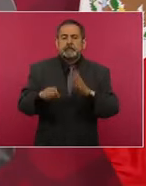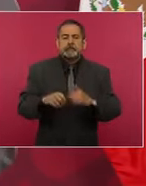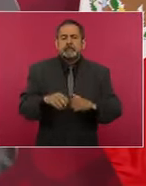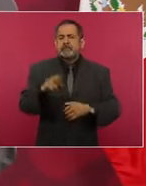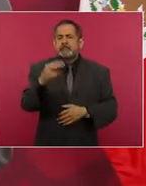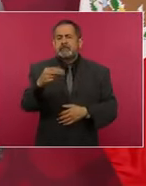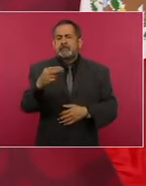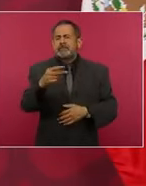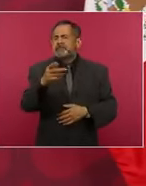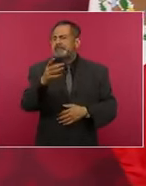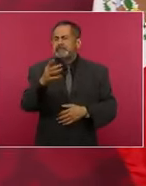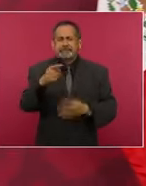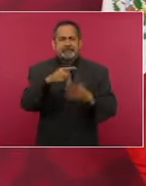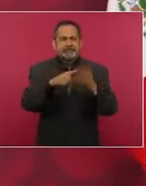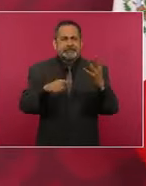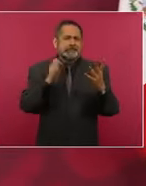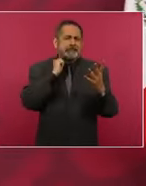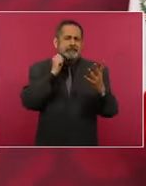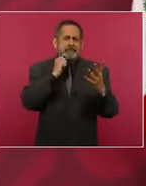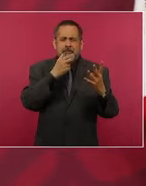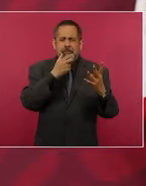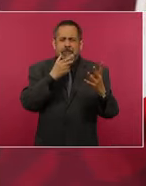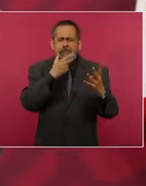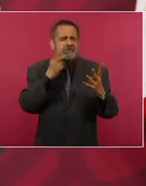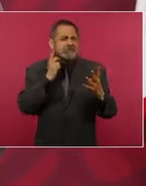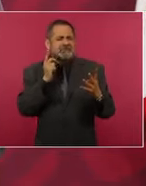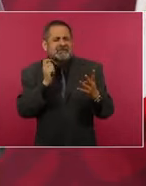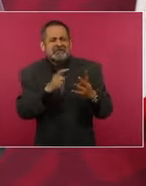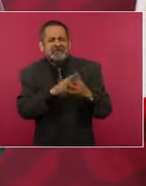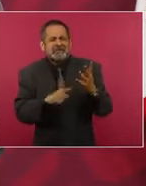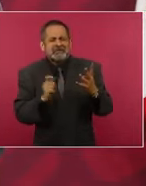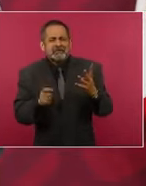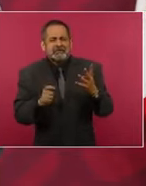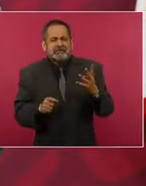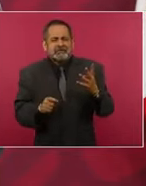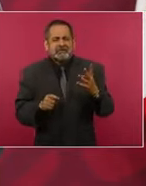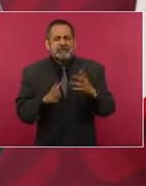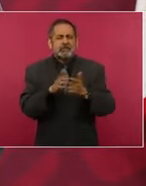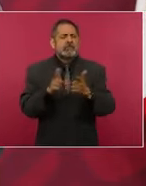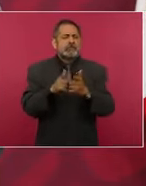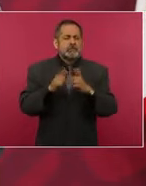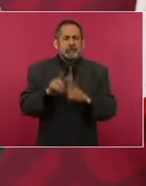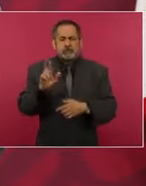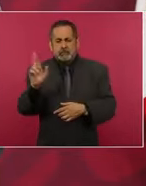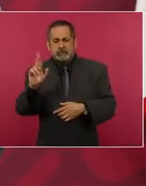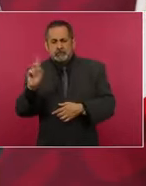¿cómo se llaman los cuatro senadores o diputados? ¿Y de qué partido son?